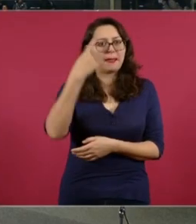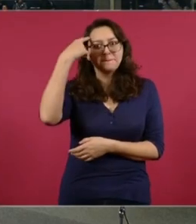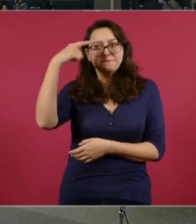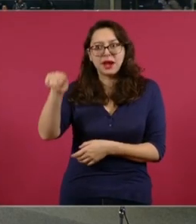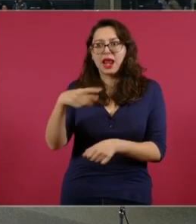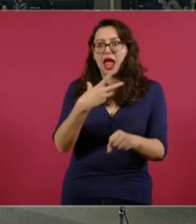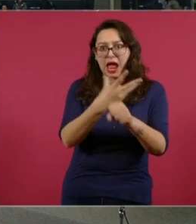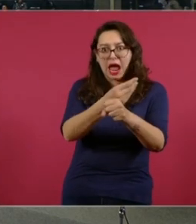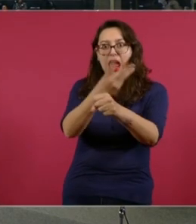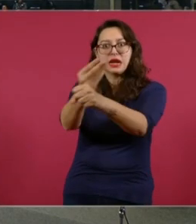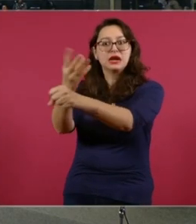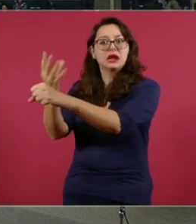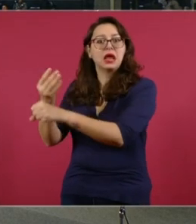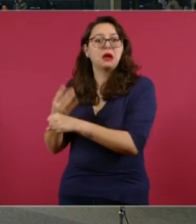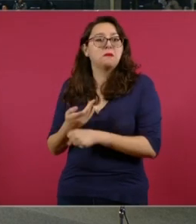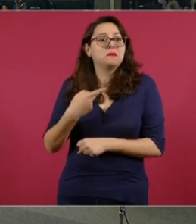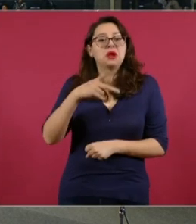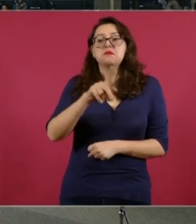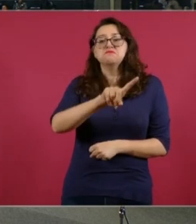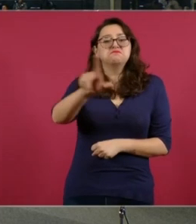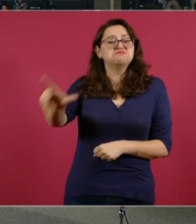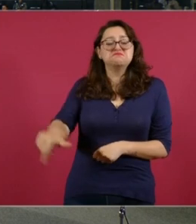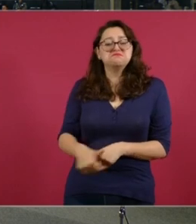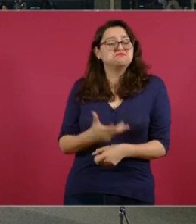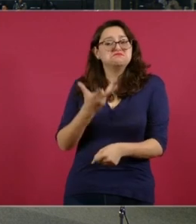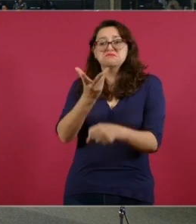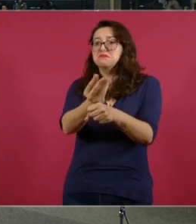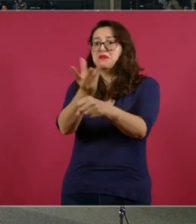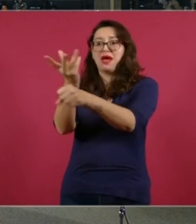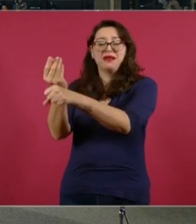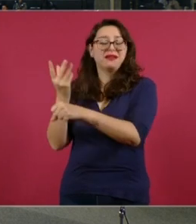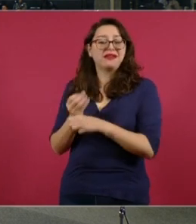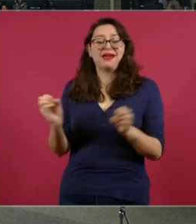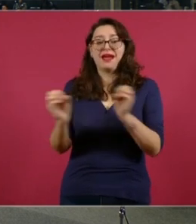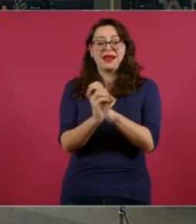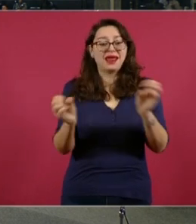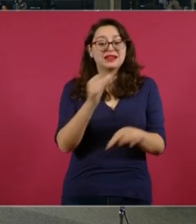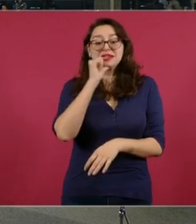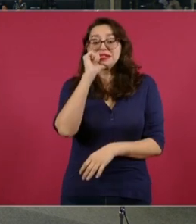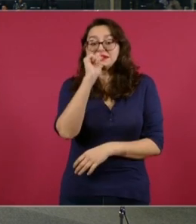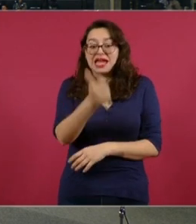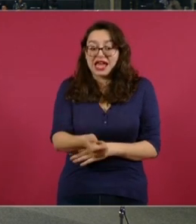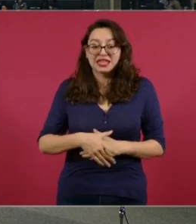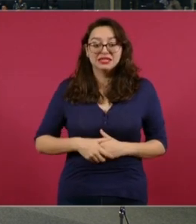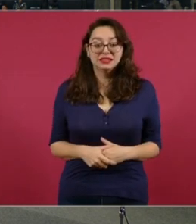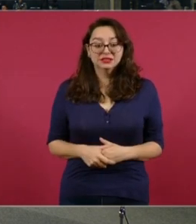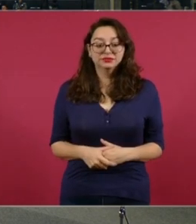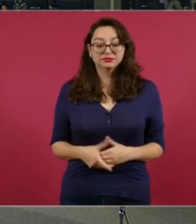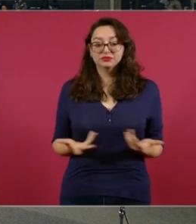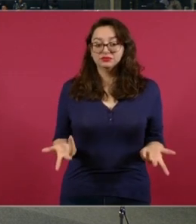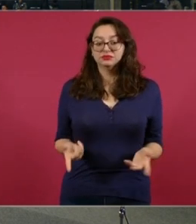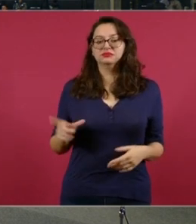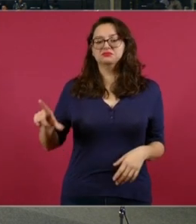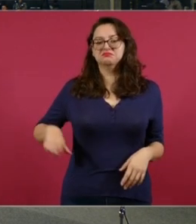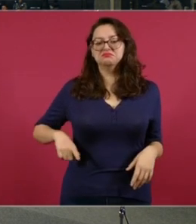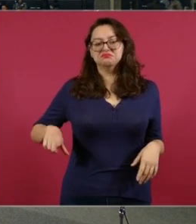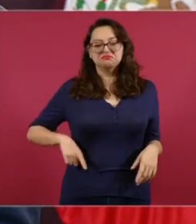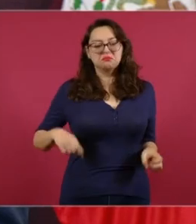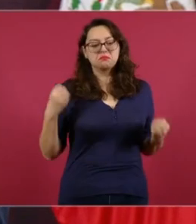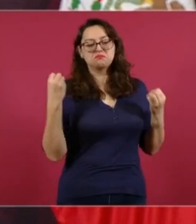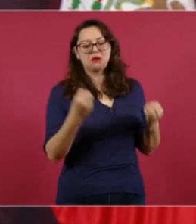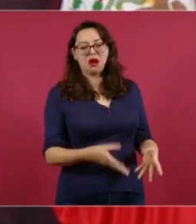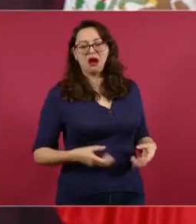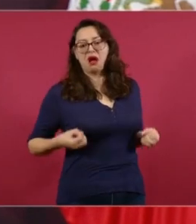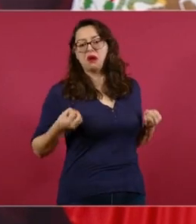Era una oficina, no solo comunicaciones, el gobierno, para entrega de contratos y de